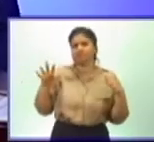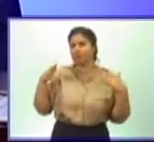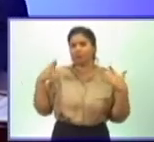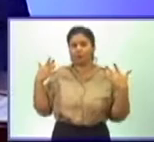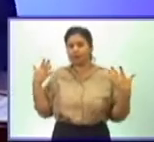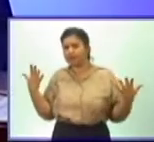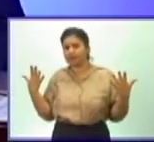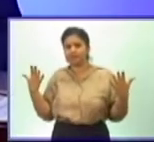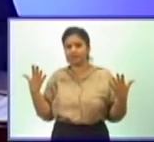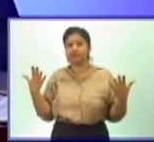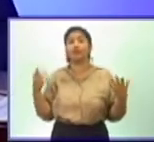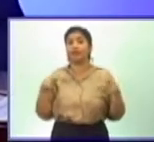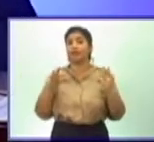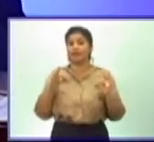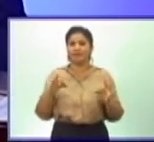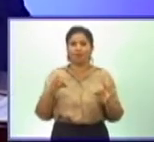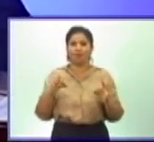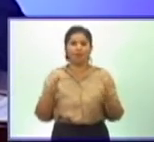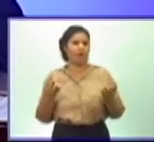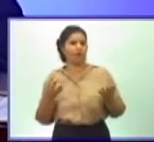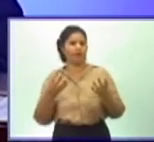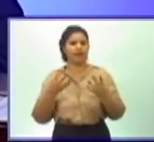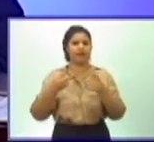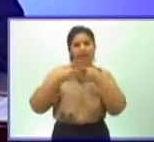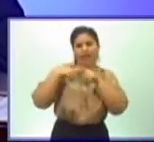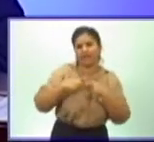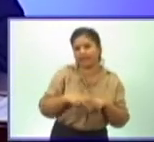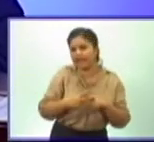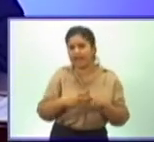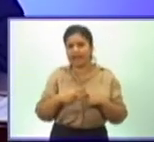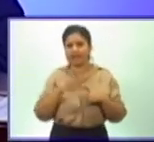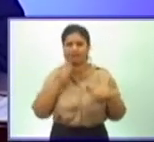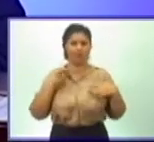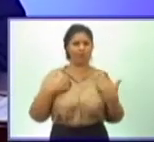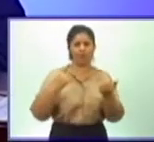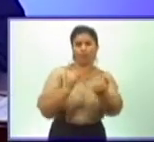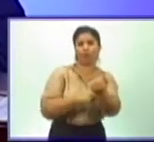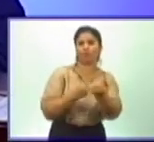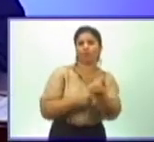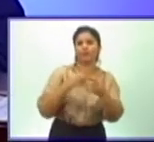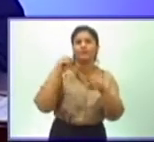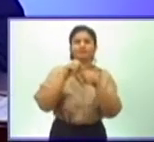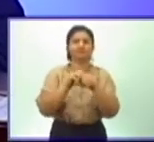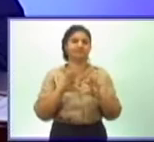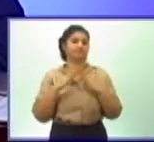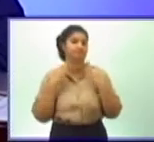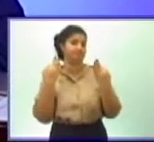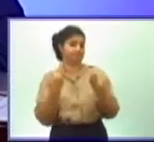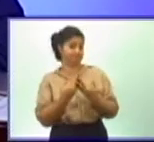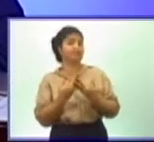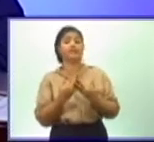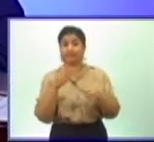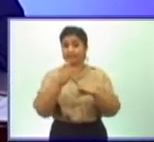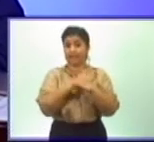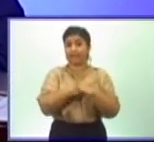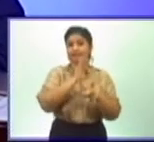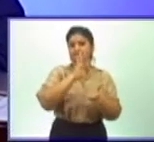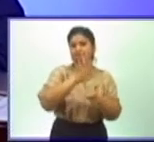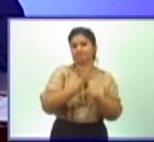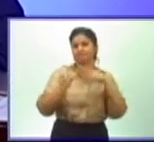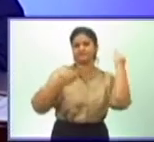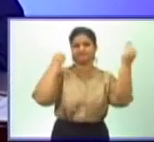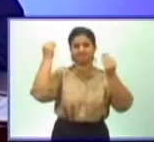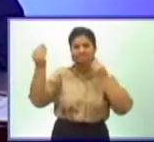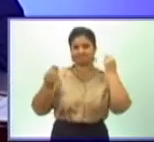que arreglar las costumbres de la familia. Por tanto, antes de comenzar con el análisis de la